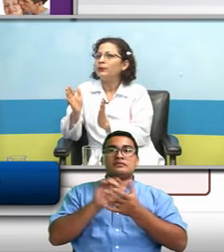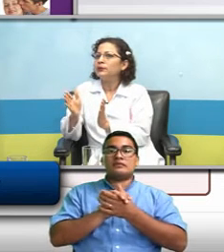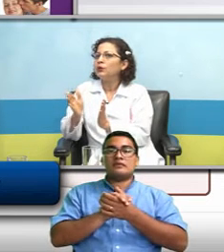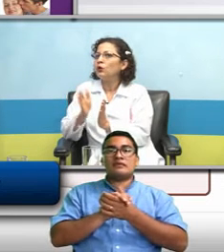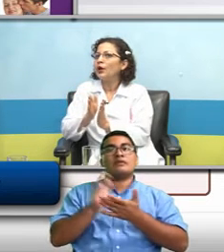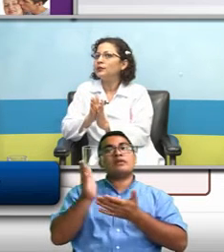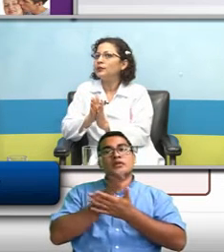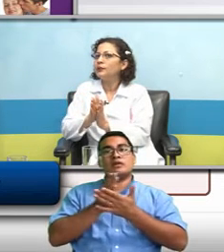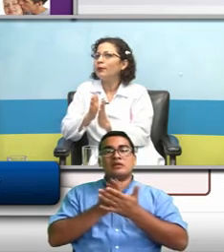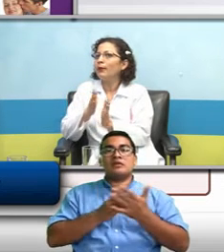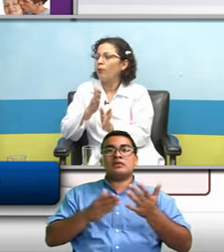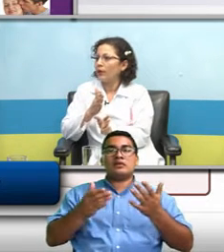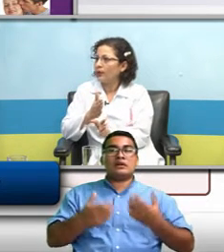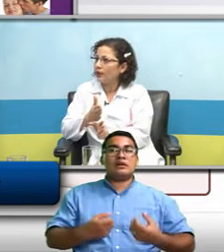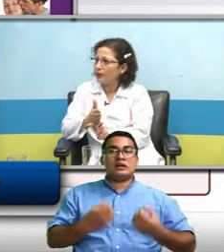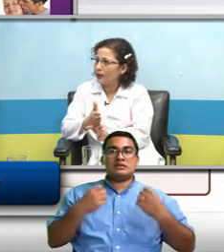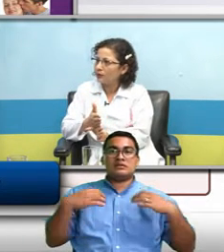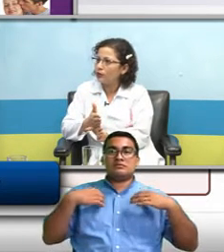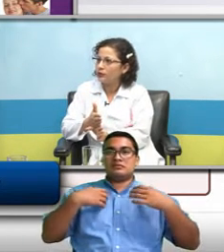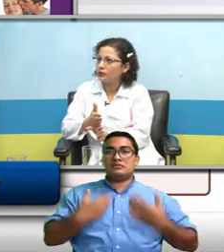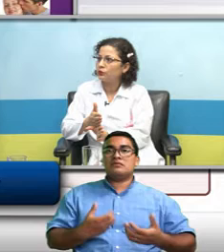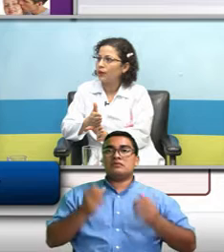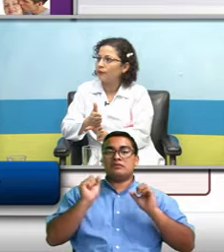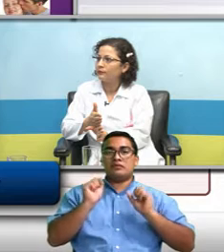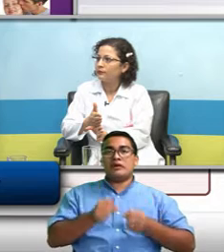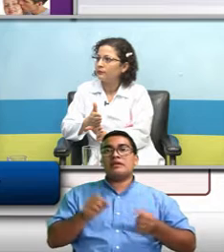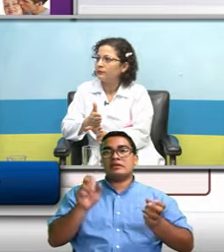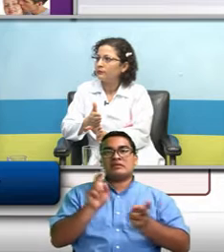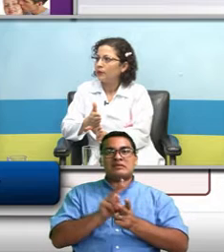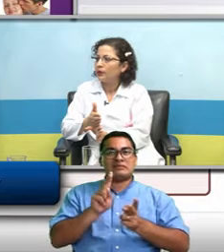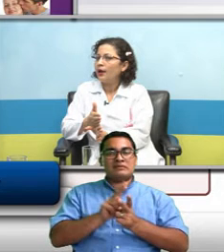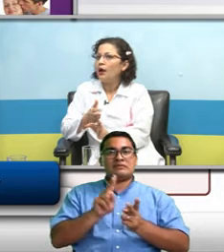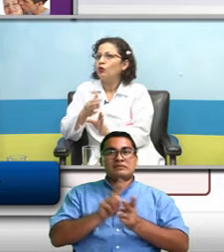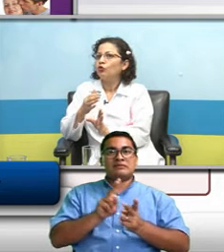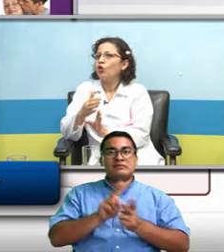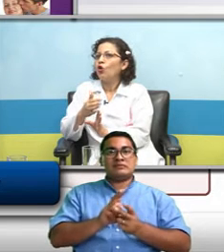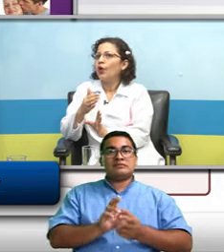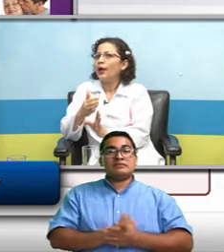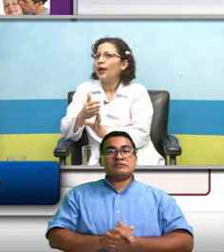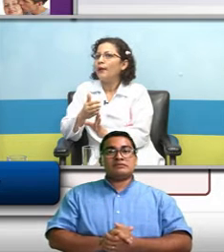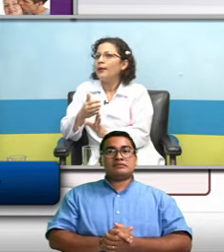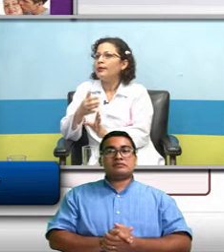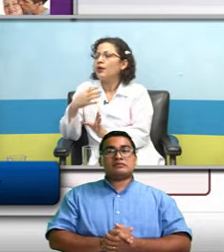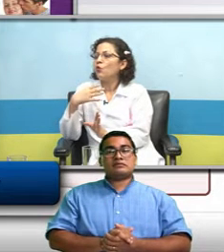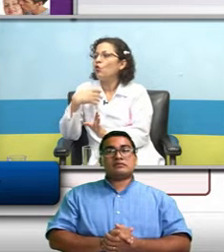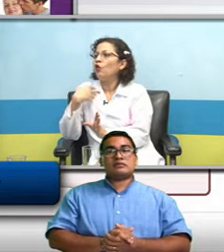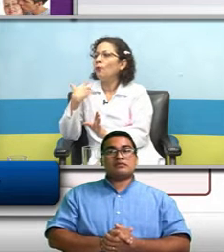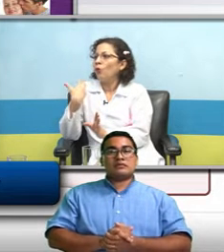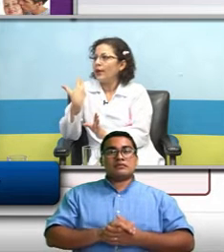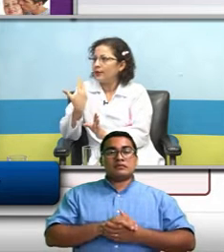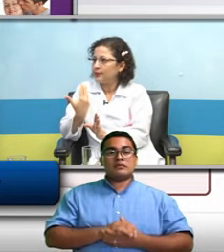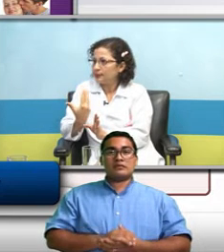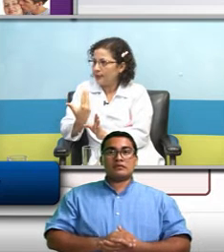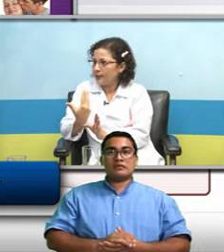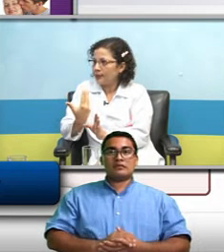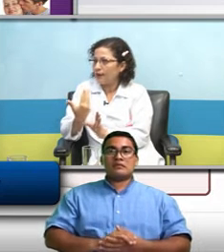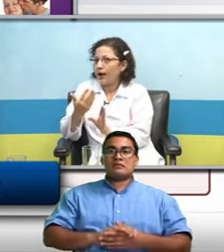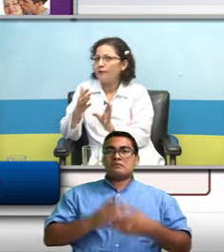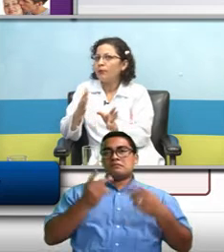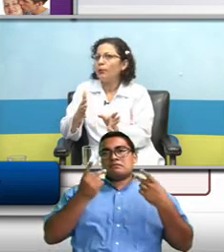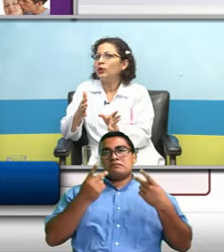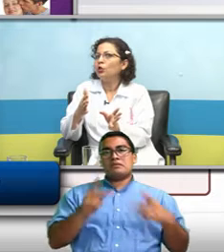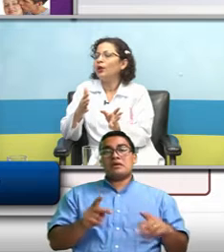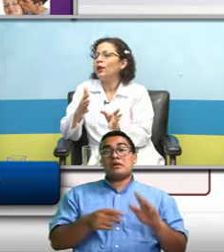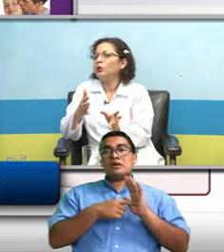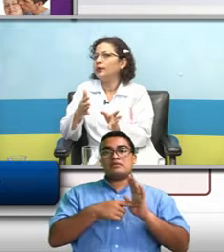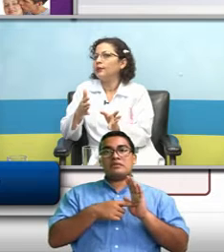ejemplo, pacientes con cáncer de mama pueden tener relaciones sexuales, ¿verdad? Solo que según cómo ella se sienta, van a